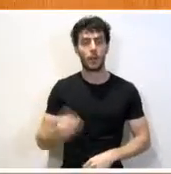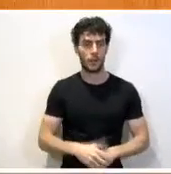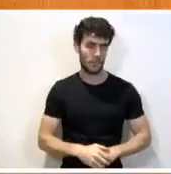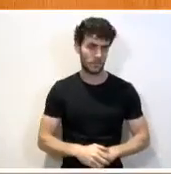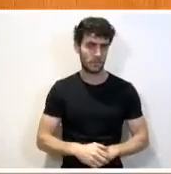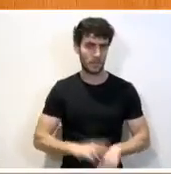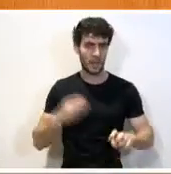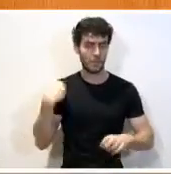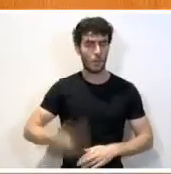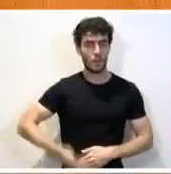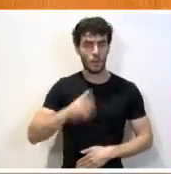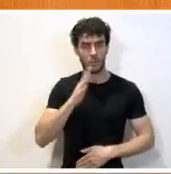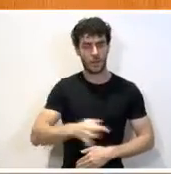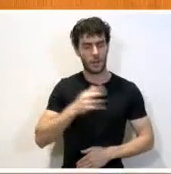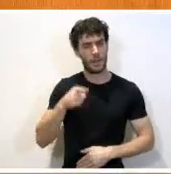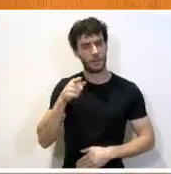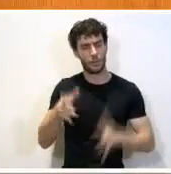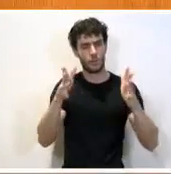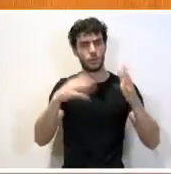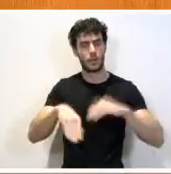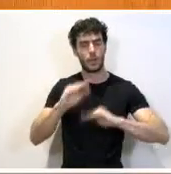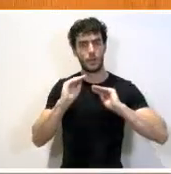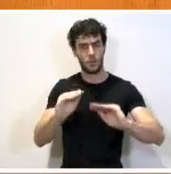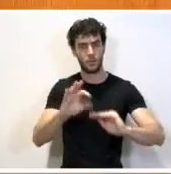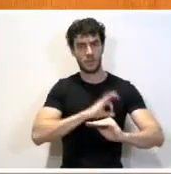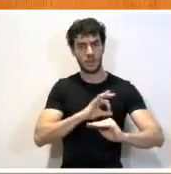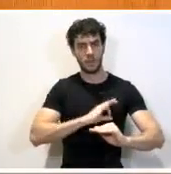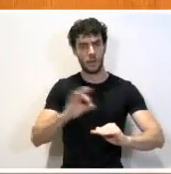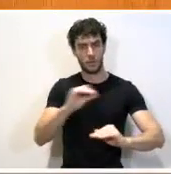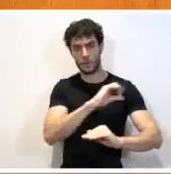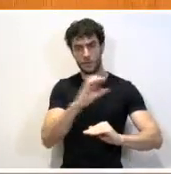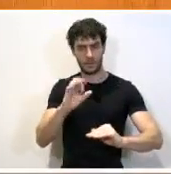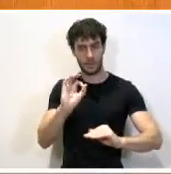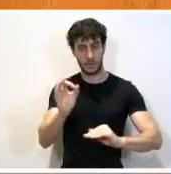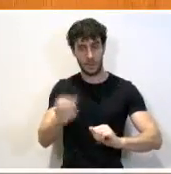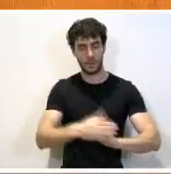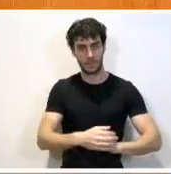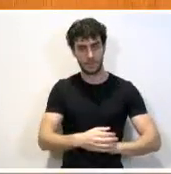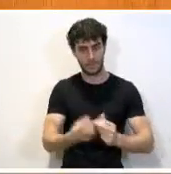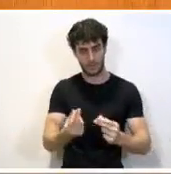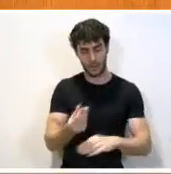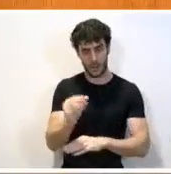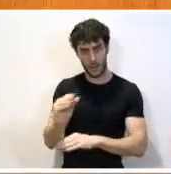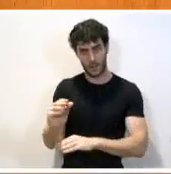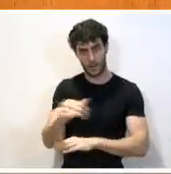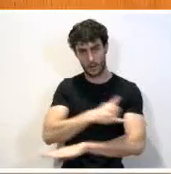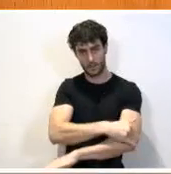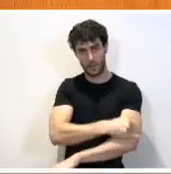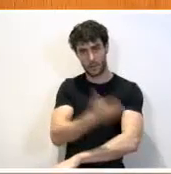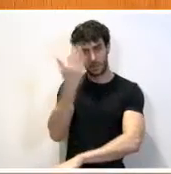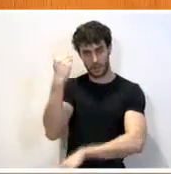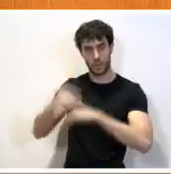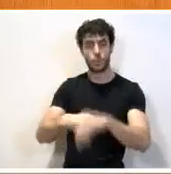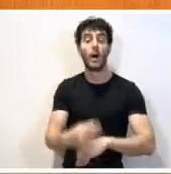tiene mucha importancia porque además tiene usted en su consejería, señor Osés, es verdad, una partida que el Gobierno anterior no ejecutó,